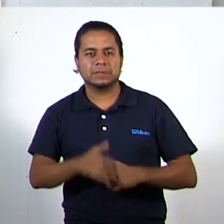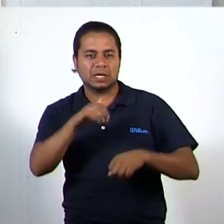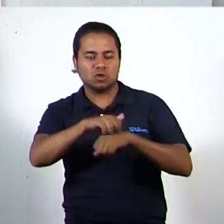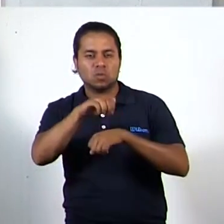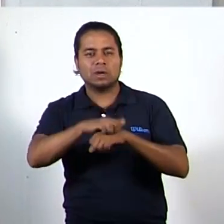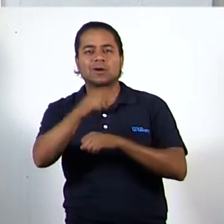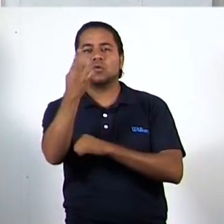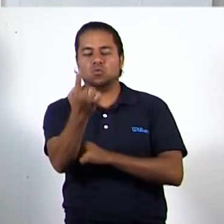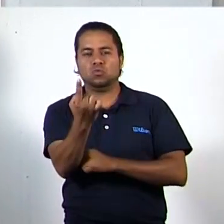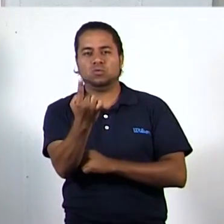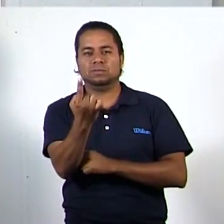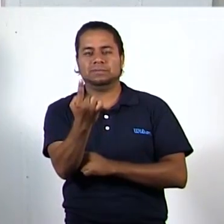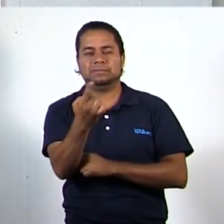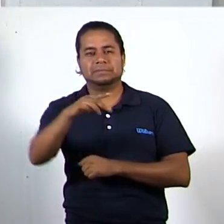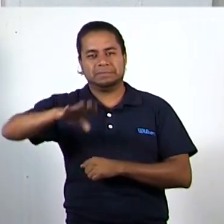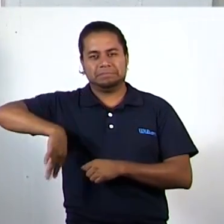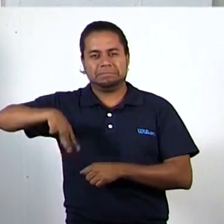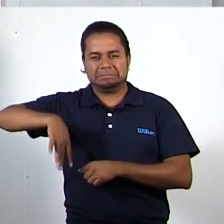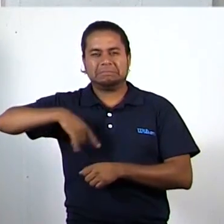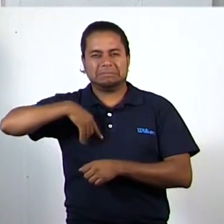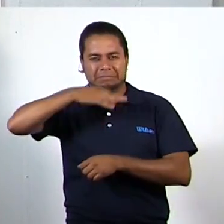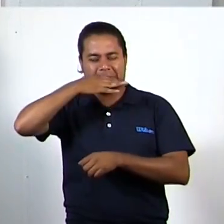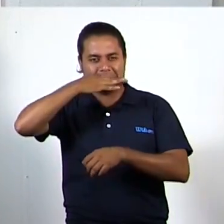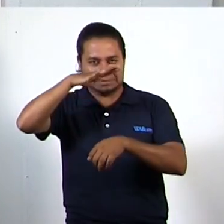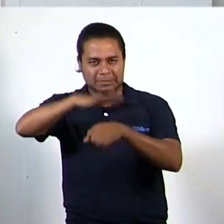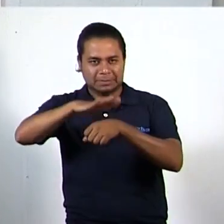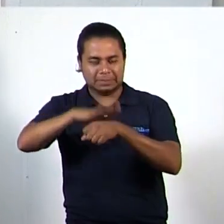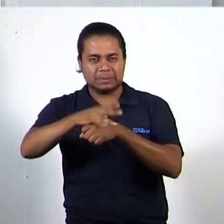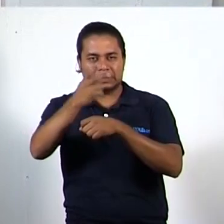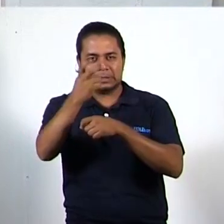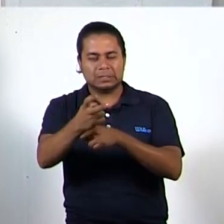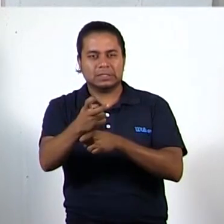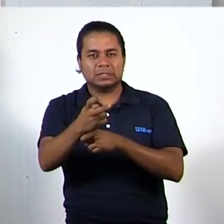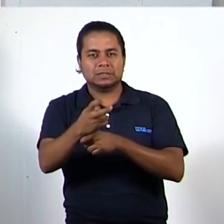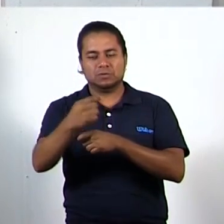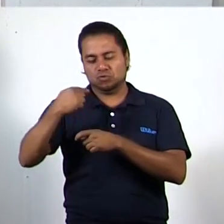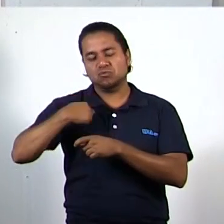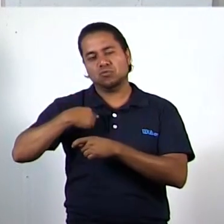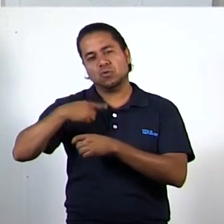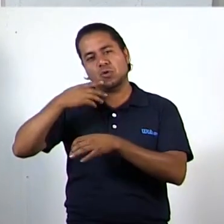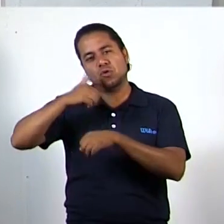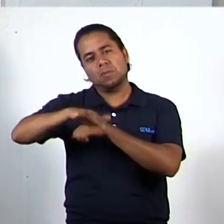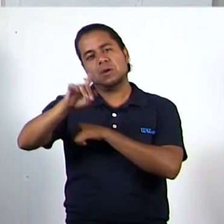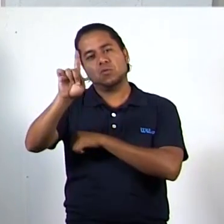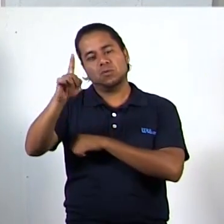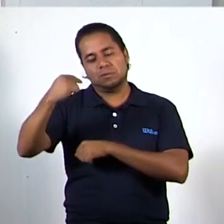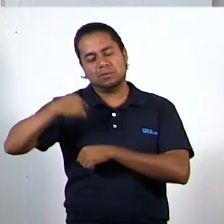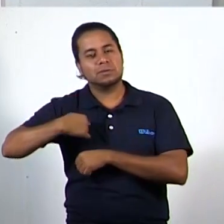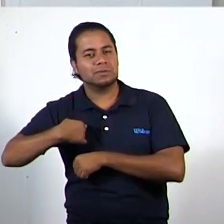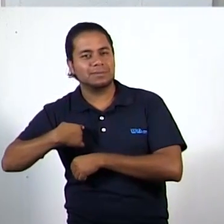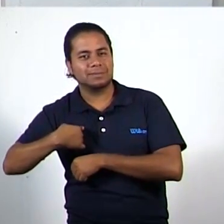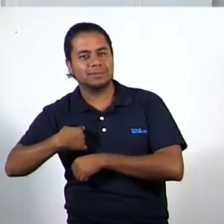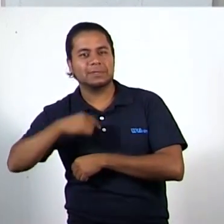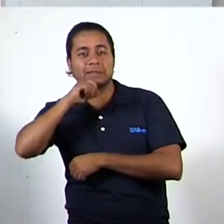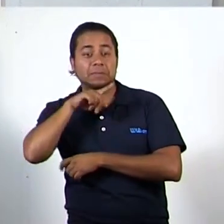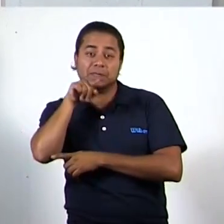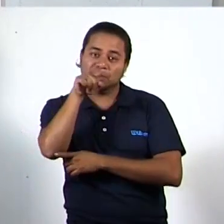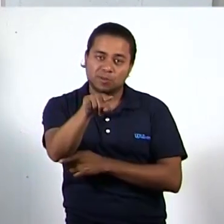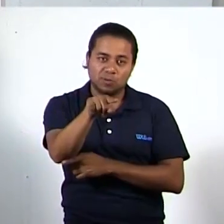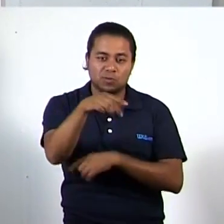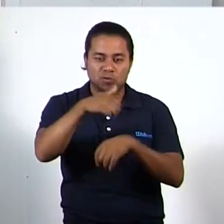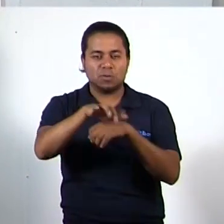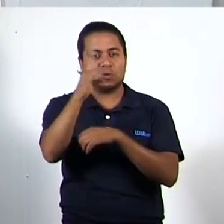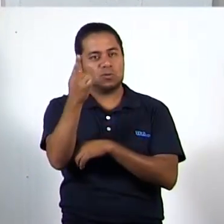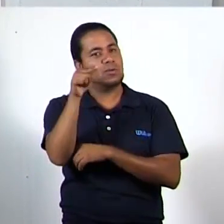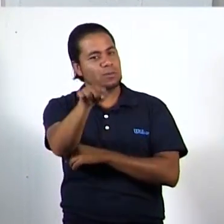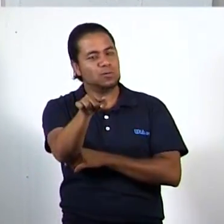1. Y como te mencioné en un principio, ese número me representa a mí. Y el número 1, por supuesto, que también te representa a